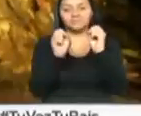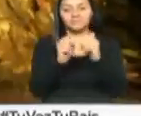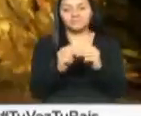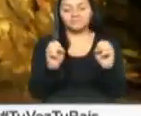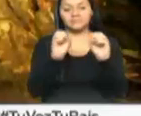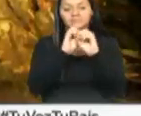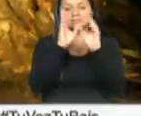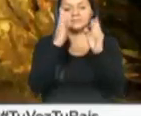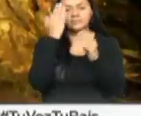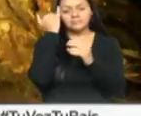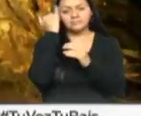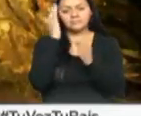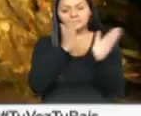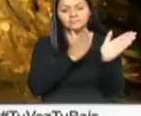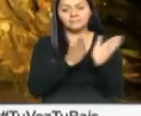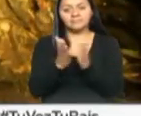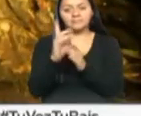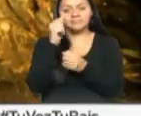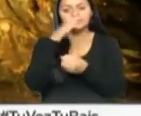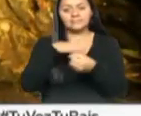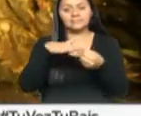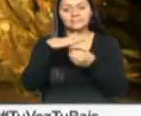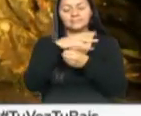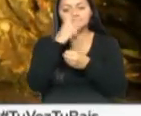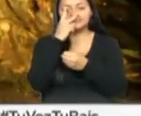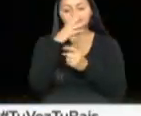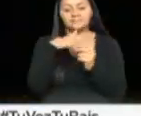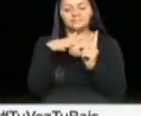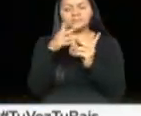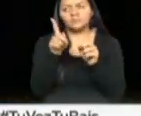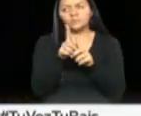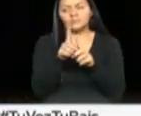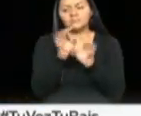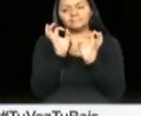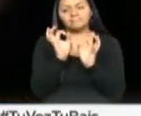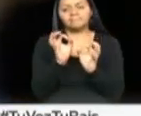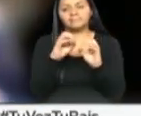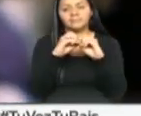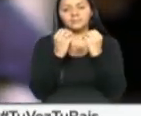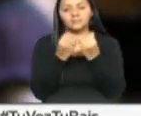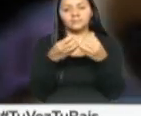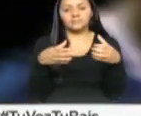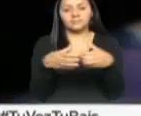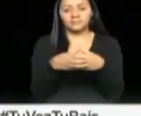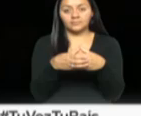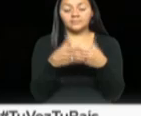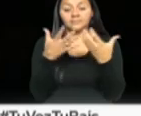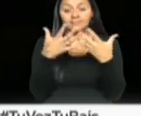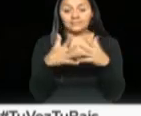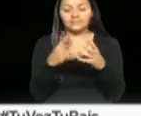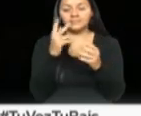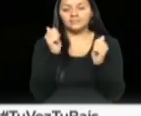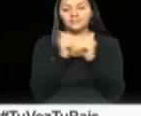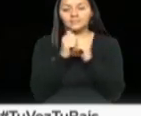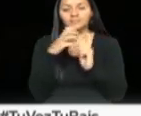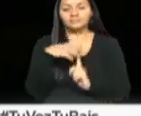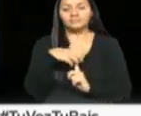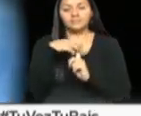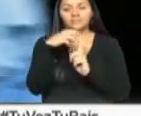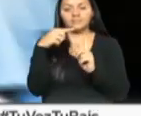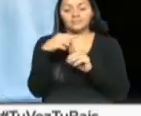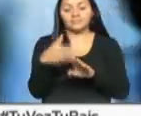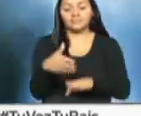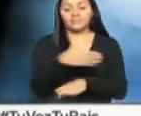las iniciativas de los Estados miembros en las esferas de competencias de la organización, esto de acuerdo con las prioridades que